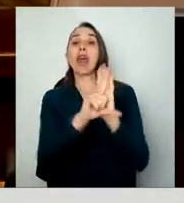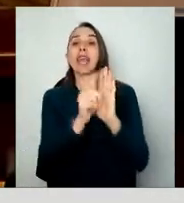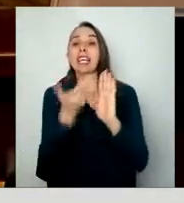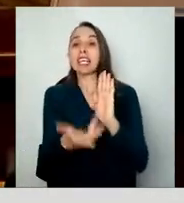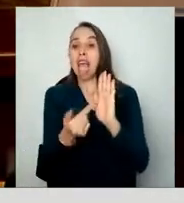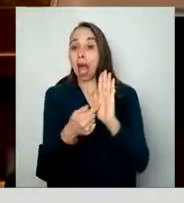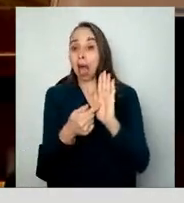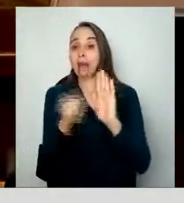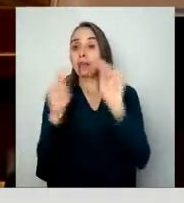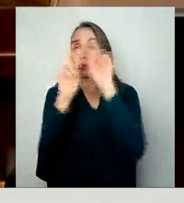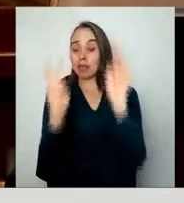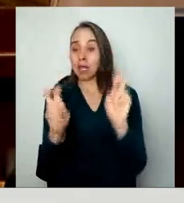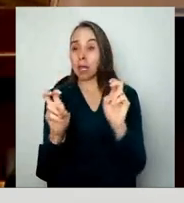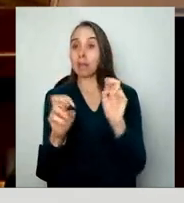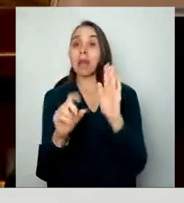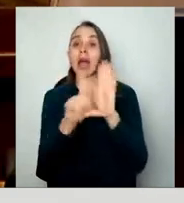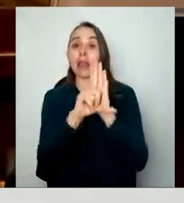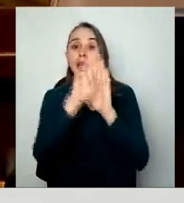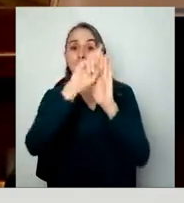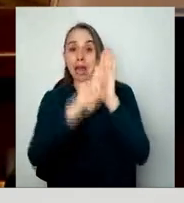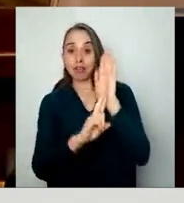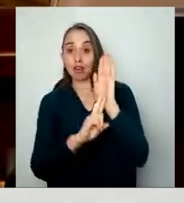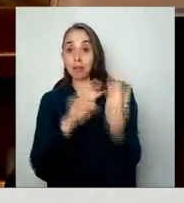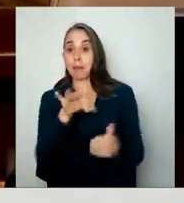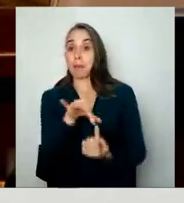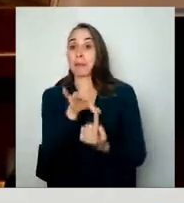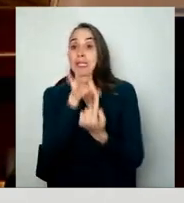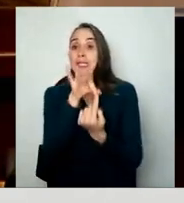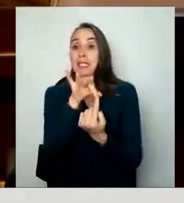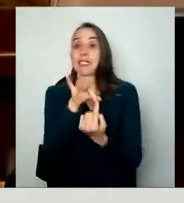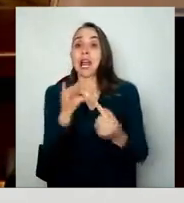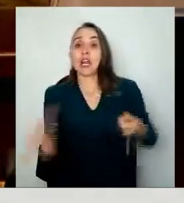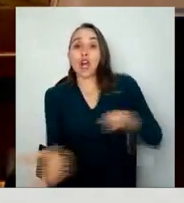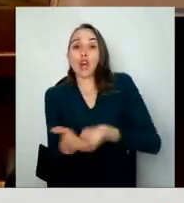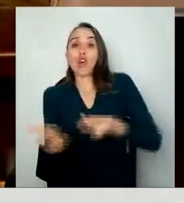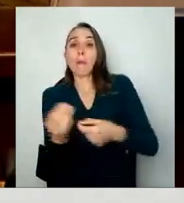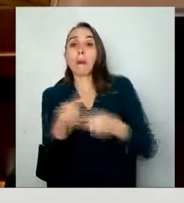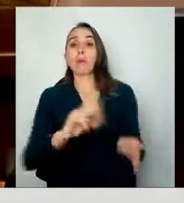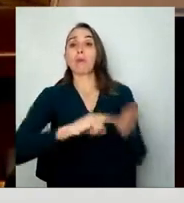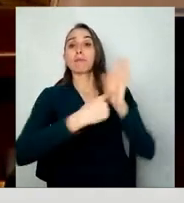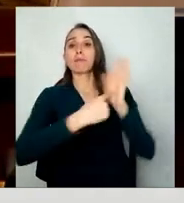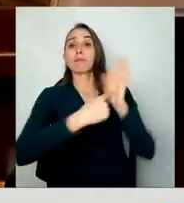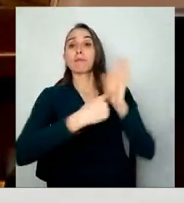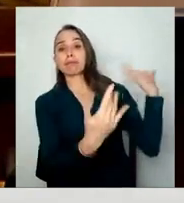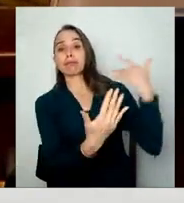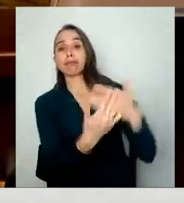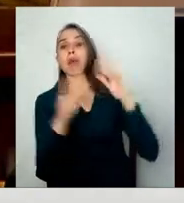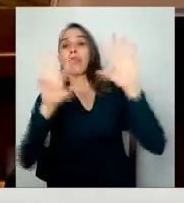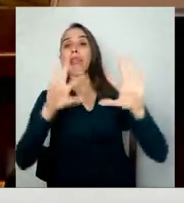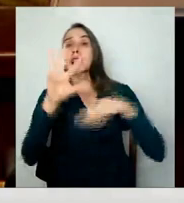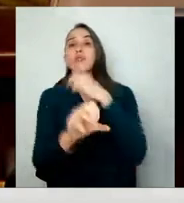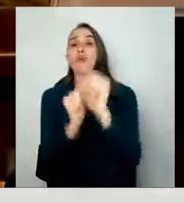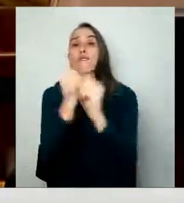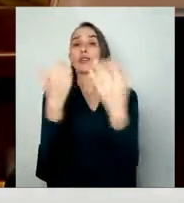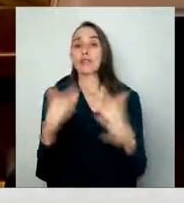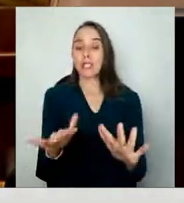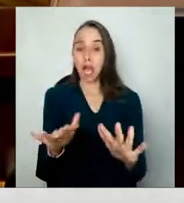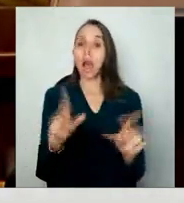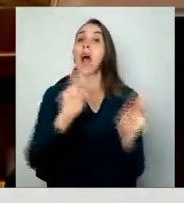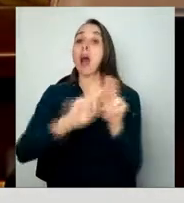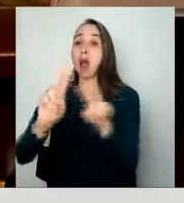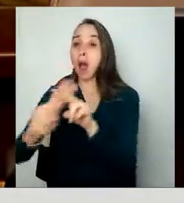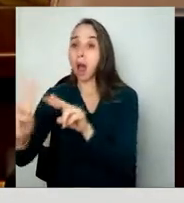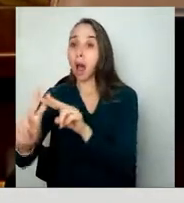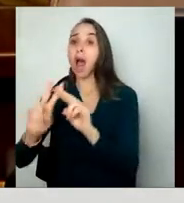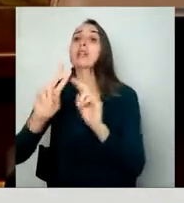que la estructura regulatoria central de compras públicas lleva aproximadamente 19 años de vigencia y si bien han sido realizadas diversas